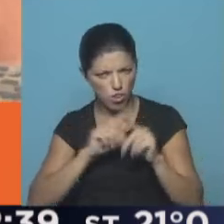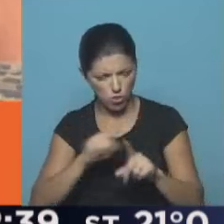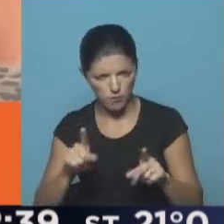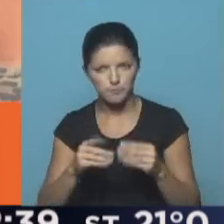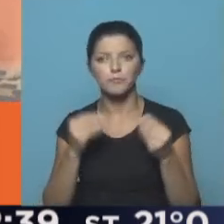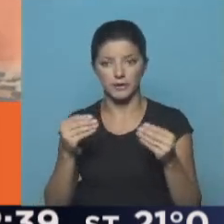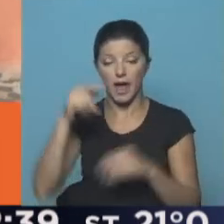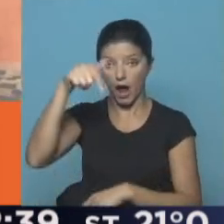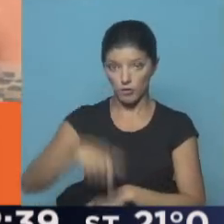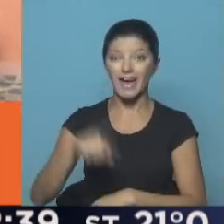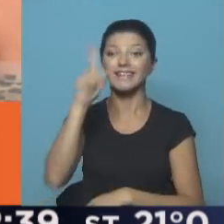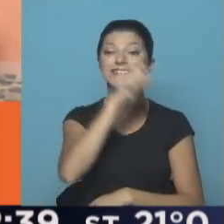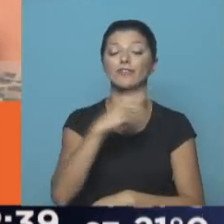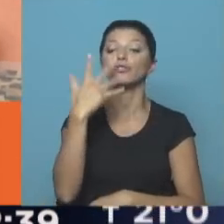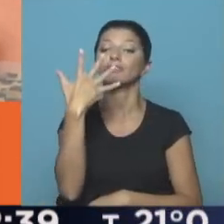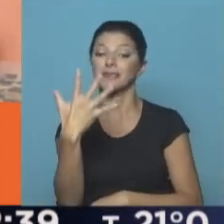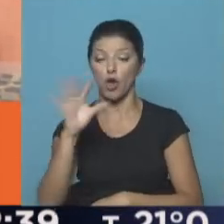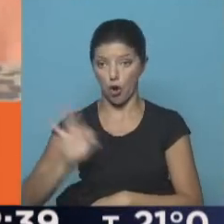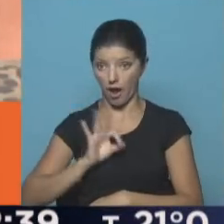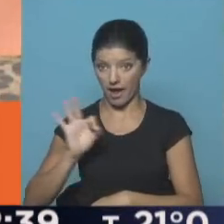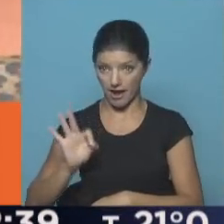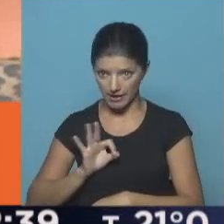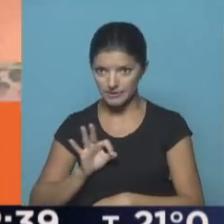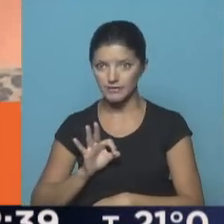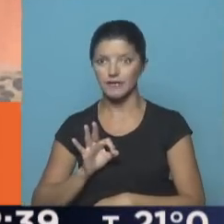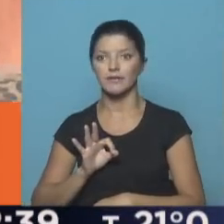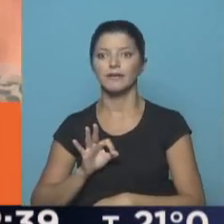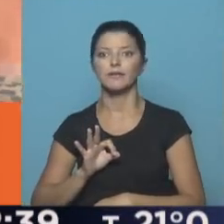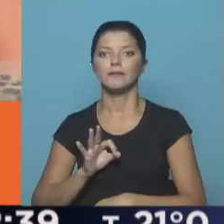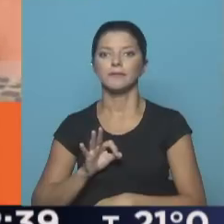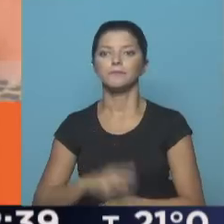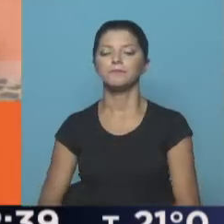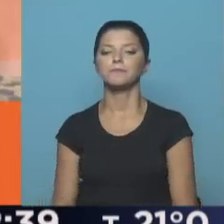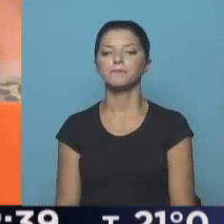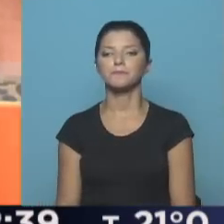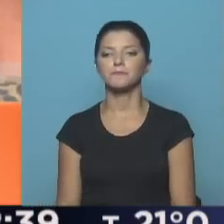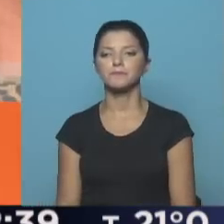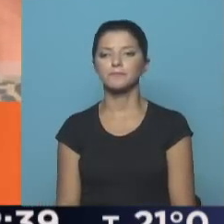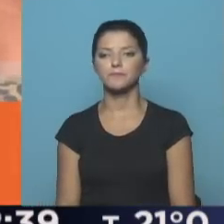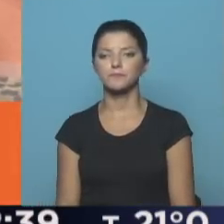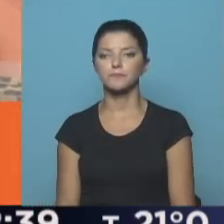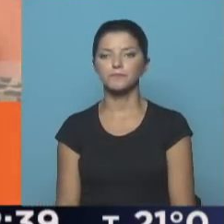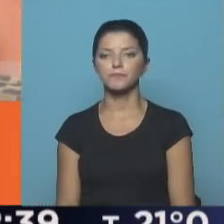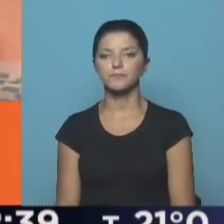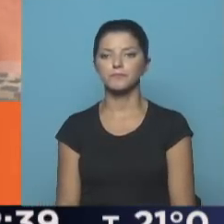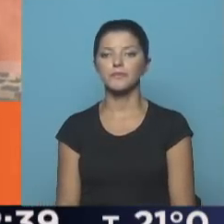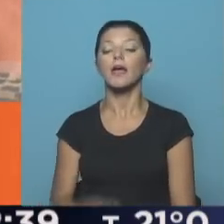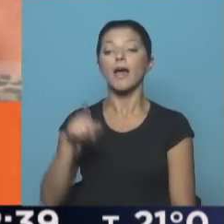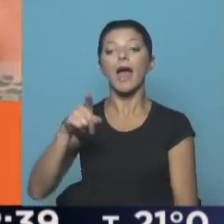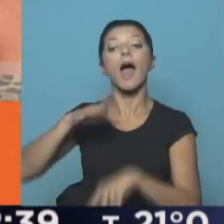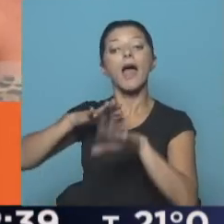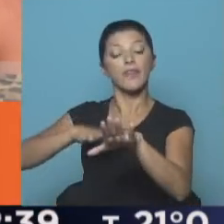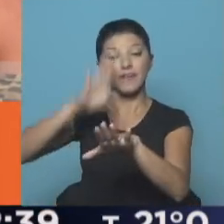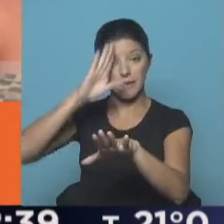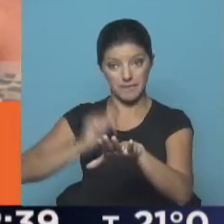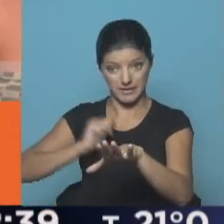en los 105 años del padre de la patria, de Kim Il-sung, no se usó, el desfile militar en